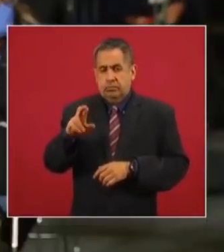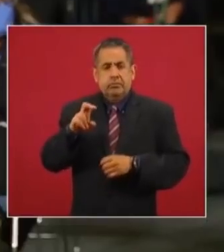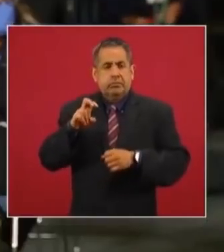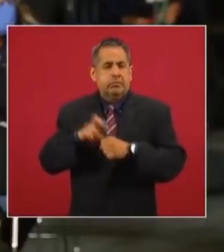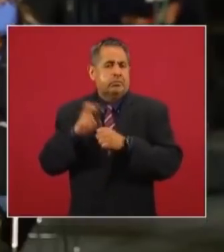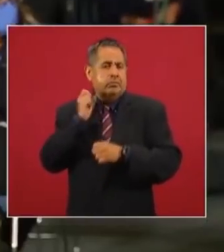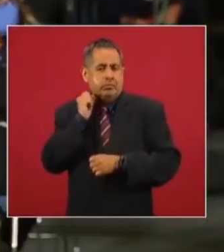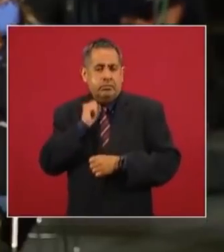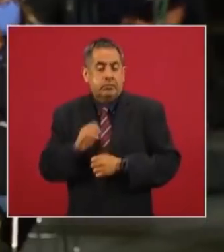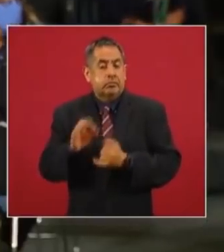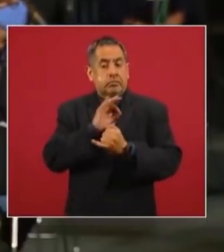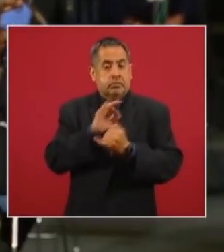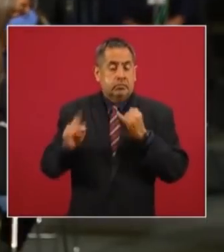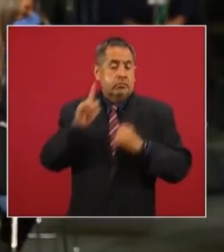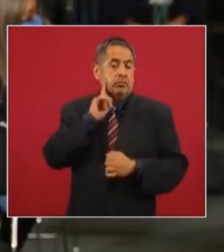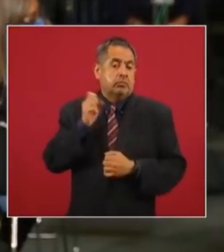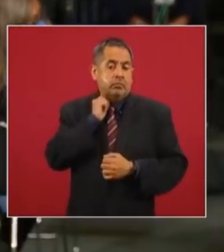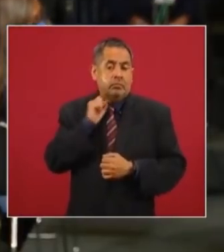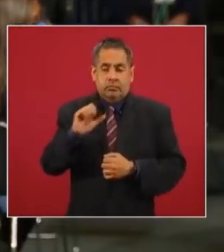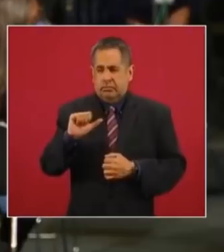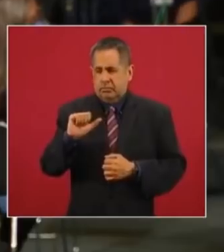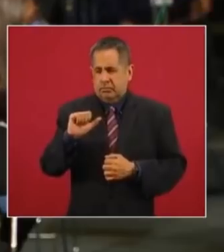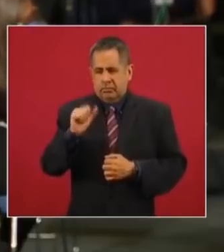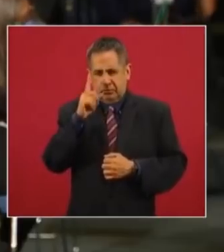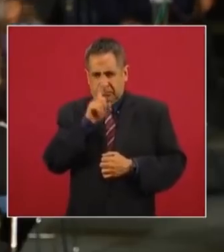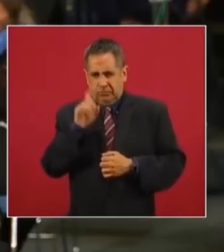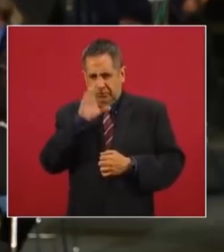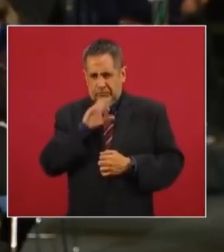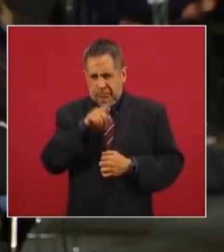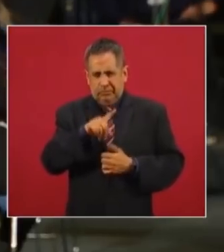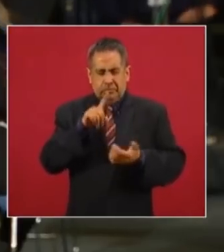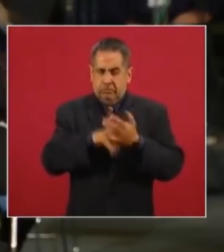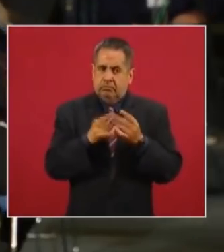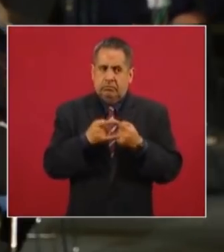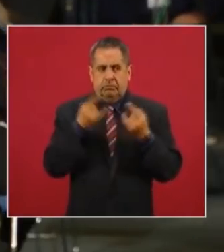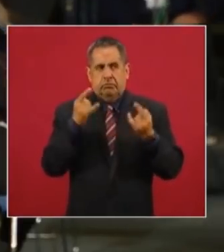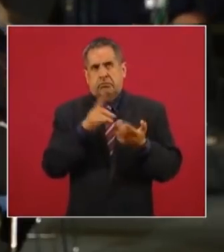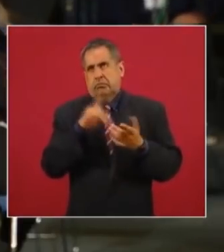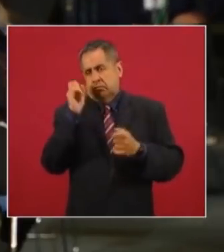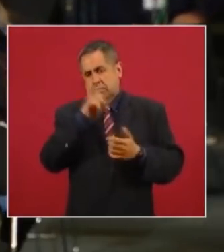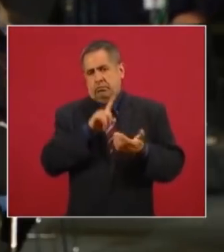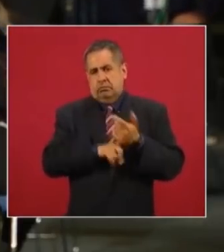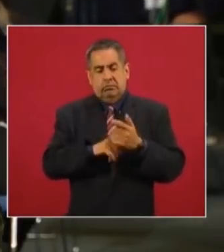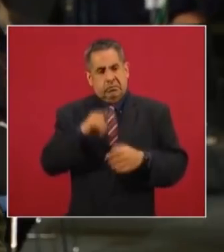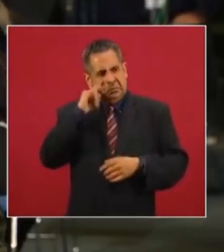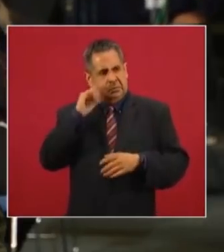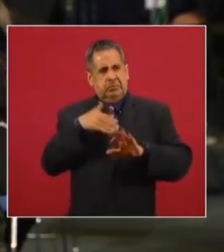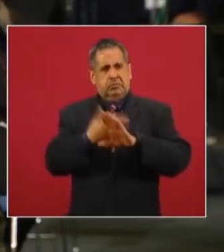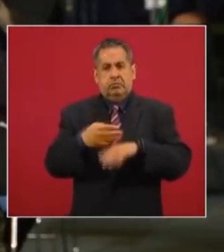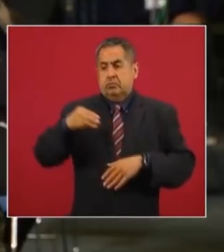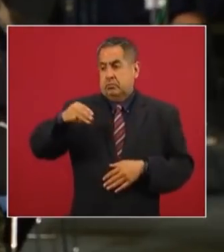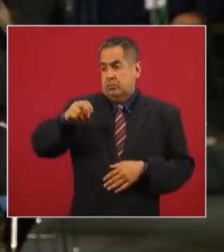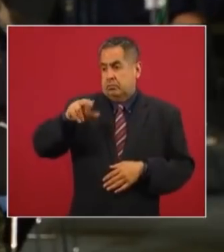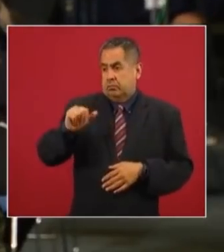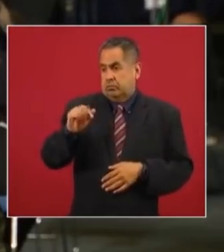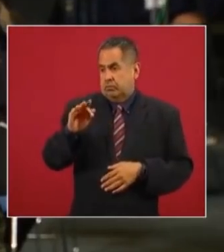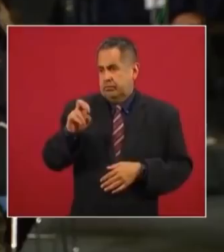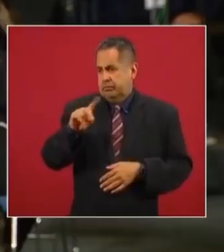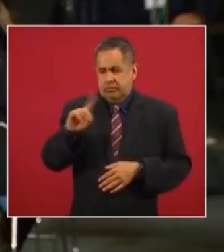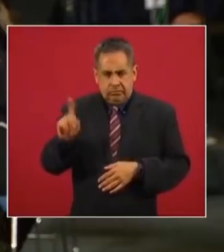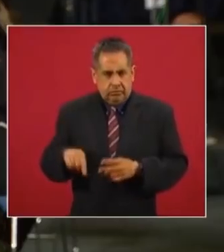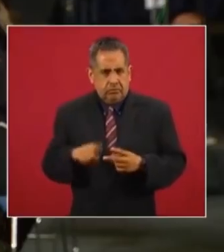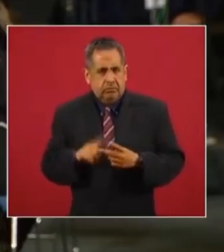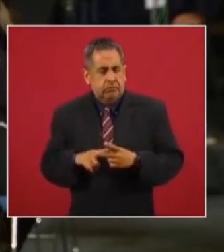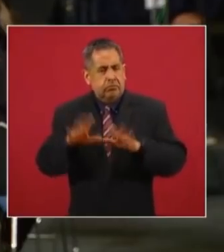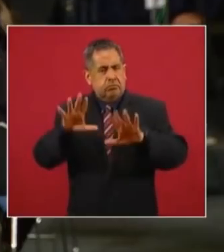una senadora de Aguascalientes que ya tiene un historial complicado, agredió a Mónica Fernández en